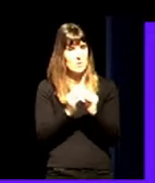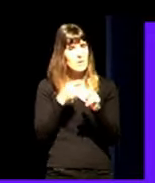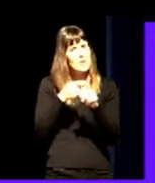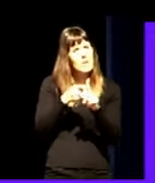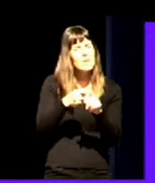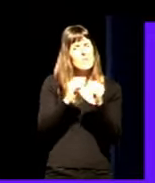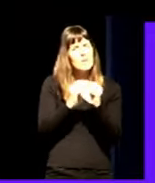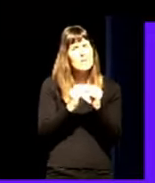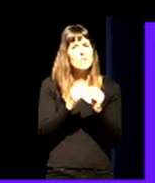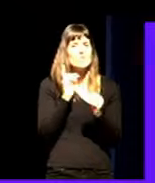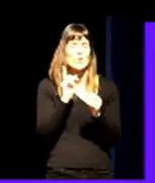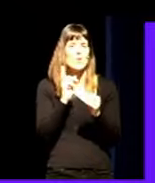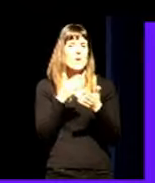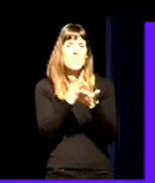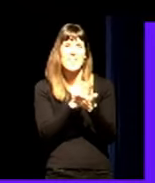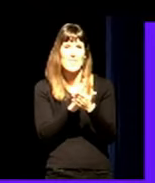con instrumentos como la mediación?